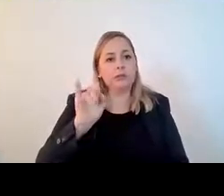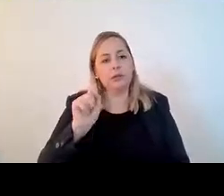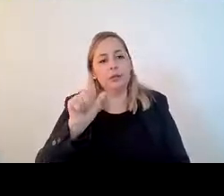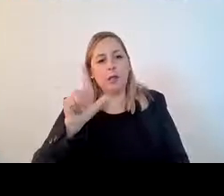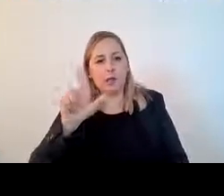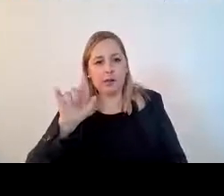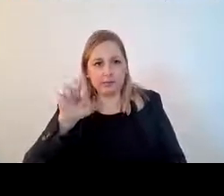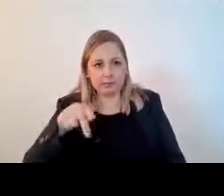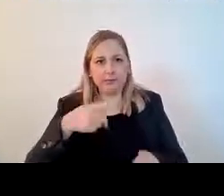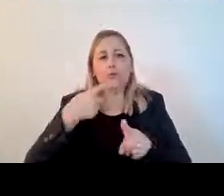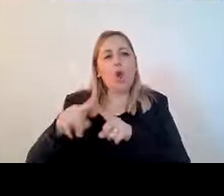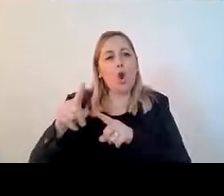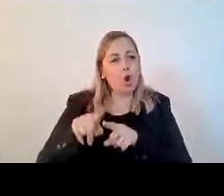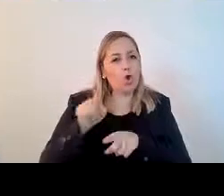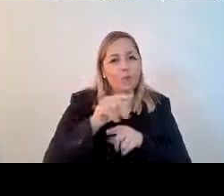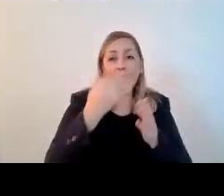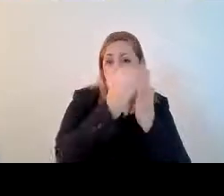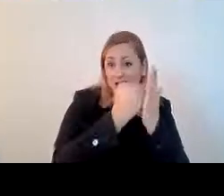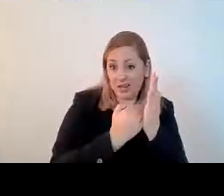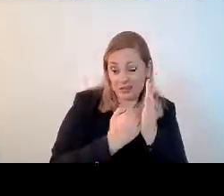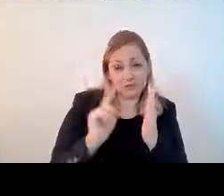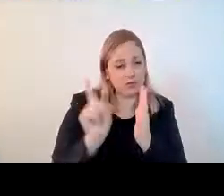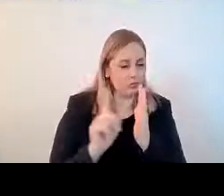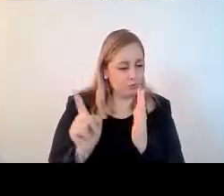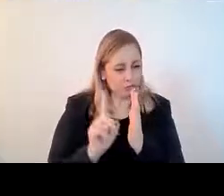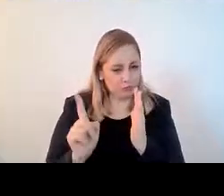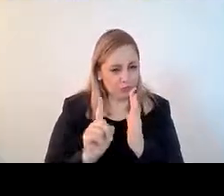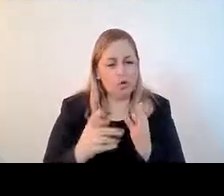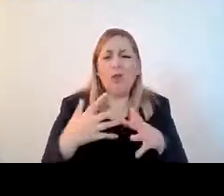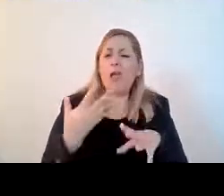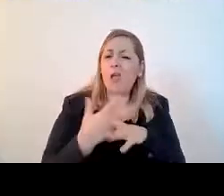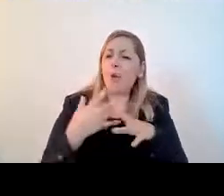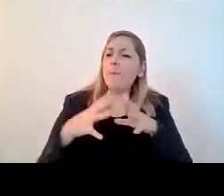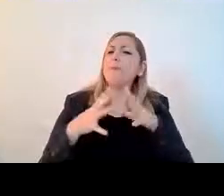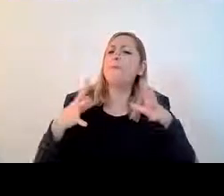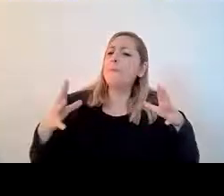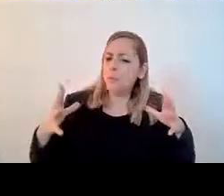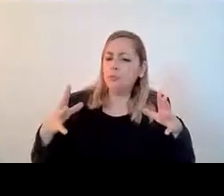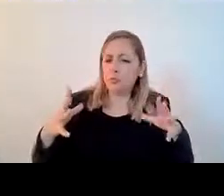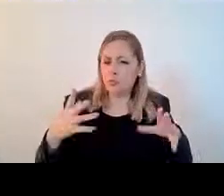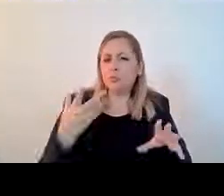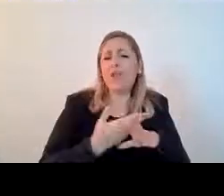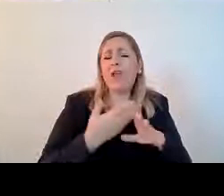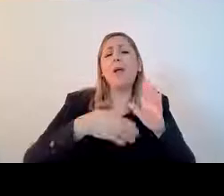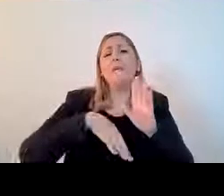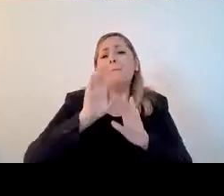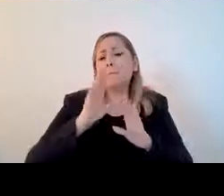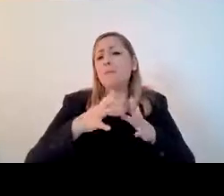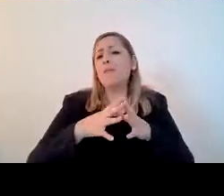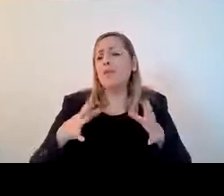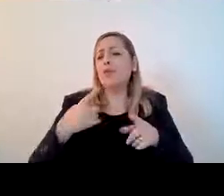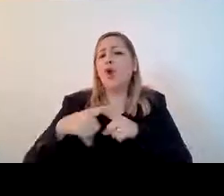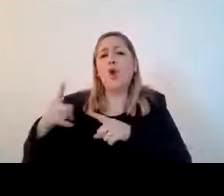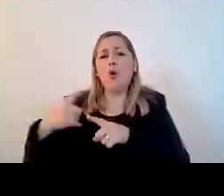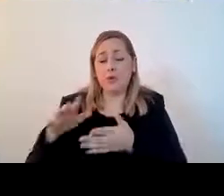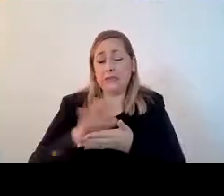que sigue? Esta no es una lista exhaustiva. O sea, hay muchos hay más ejemplos. Yo le quise dar nada más